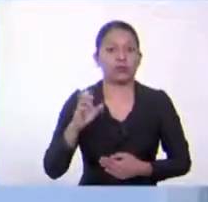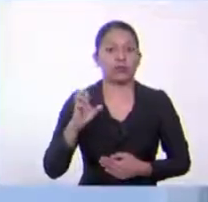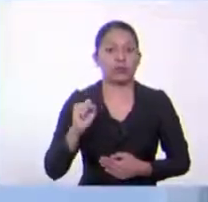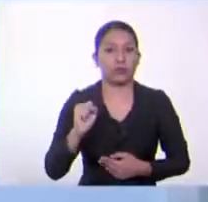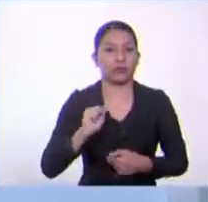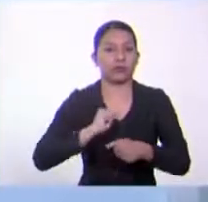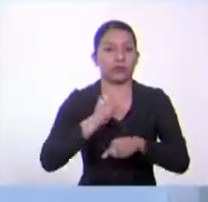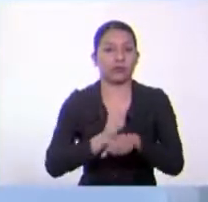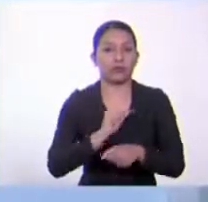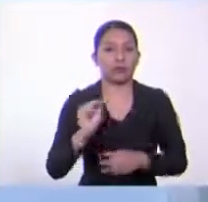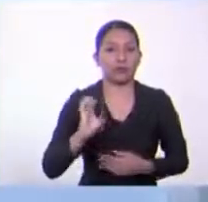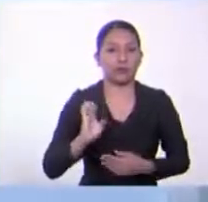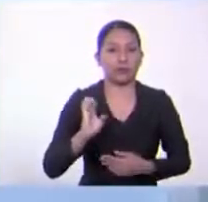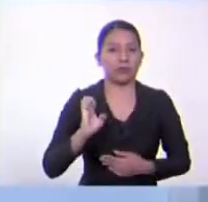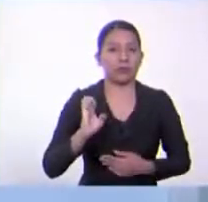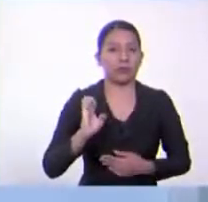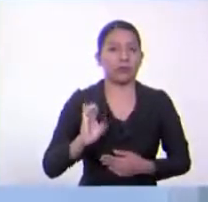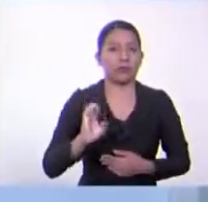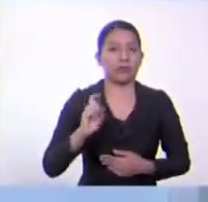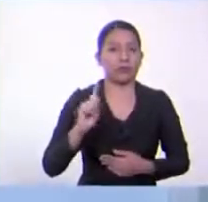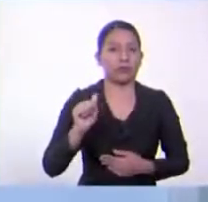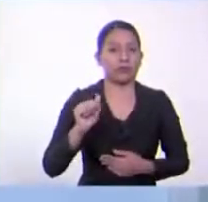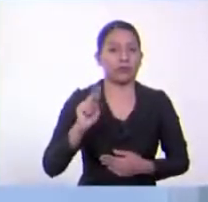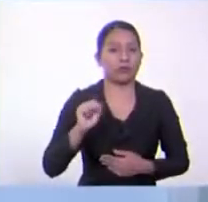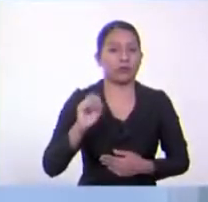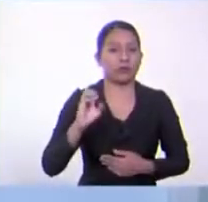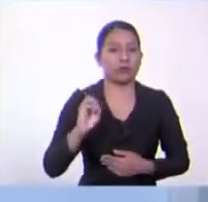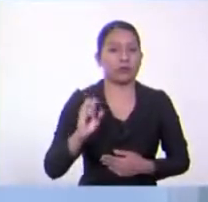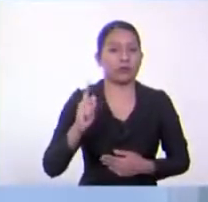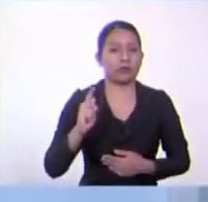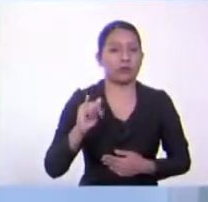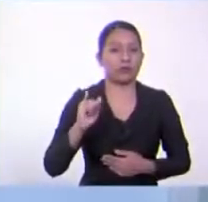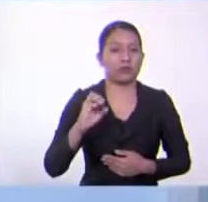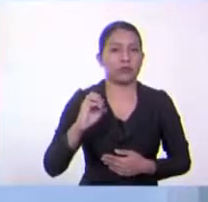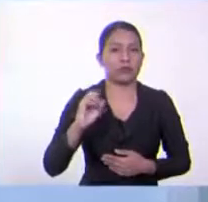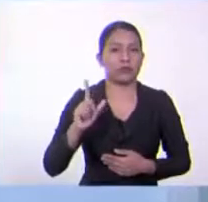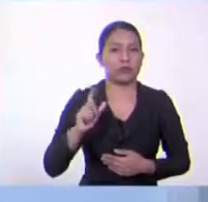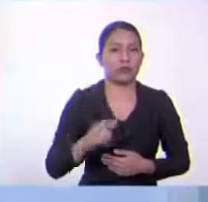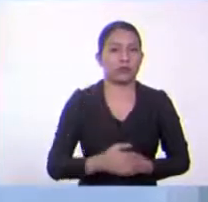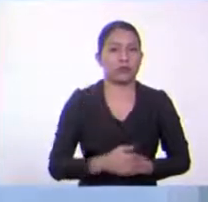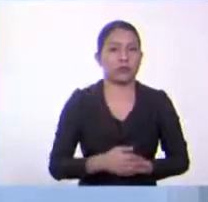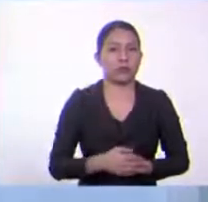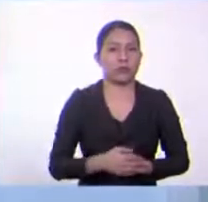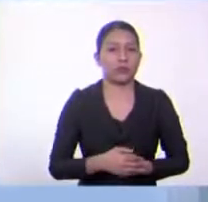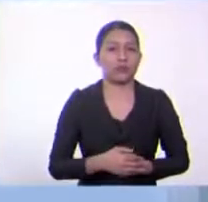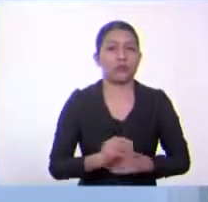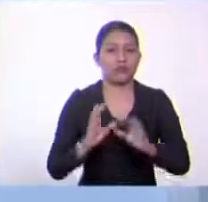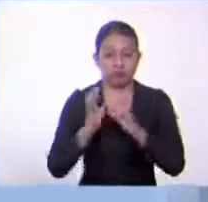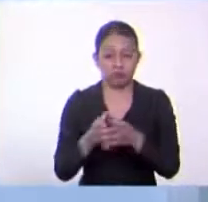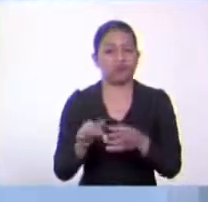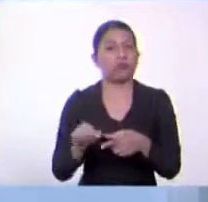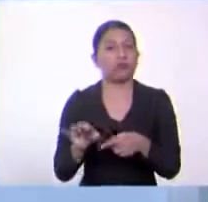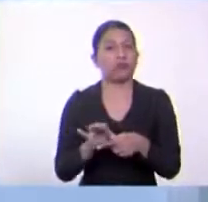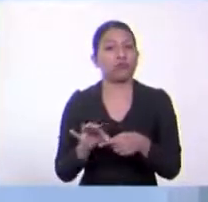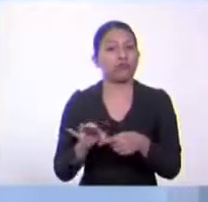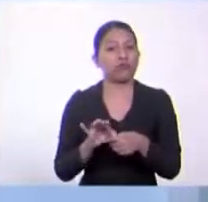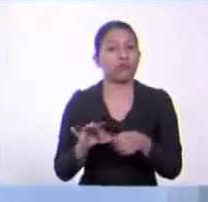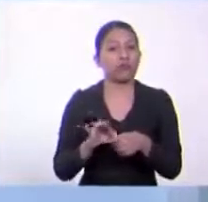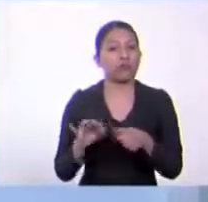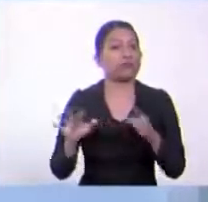la terminación tiol. Por tanto, él se llama etanotiol. El grupo funcional